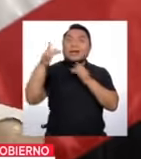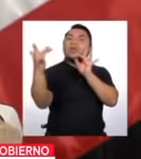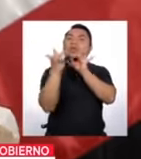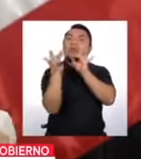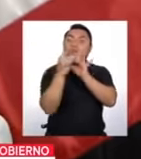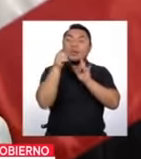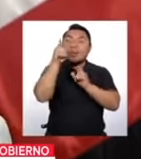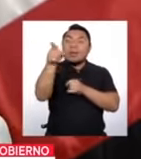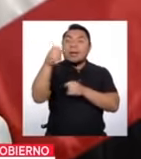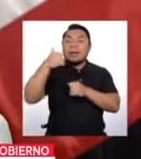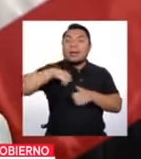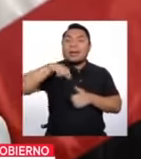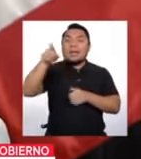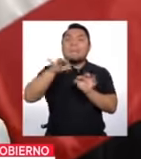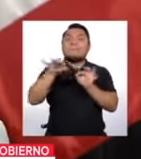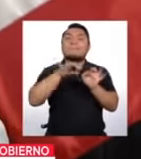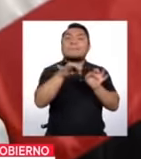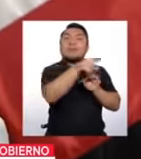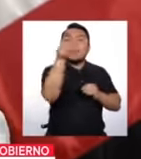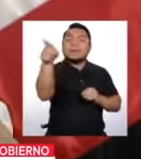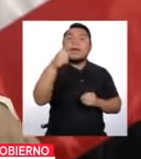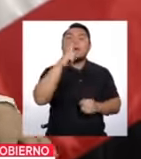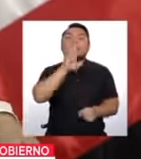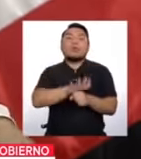hemos recibido aquí